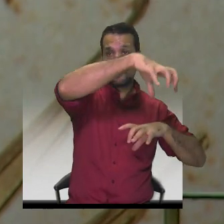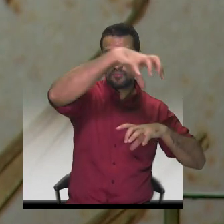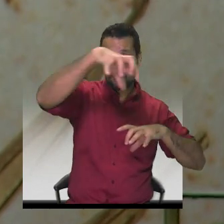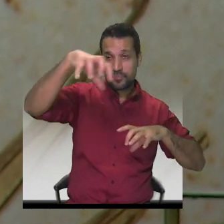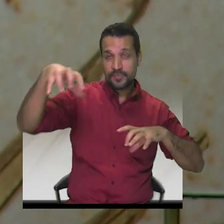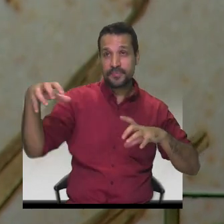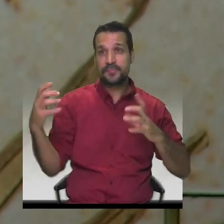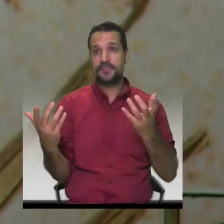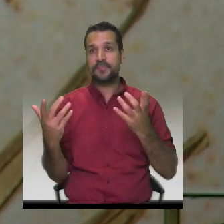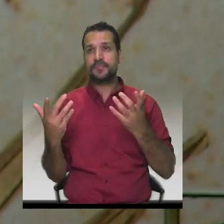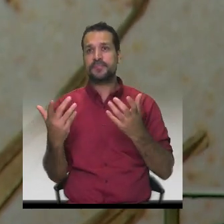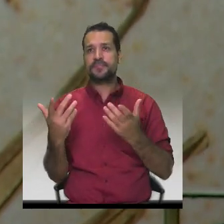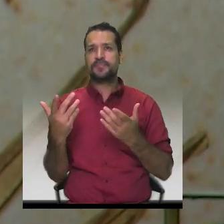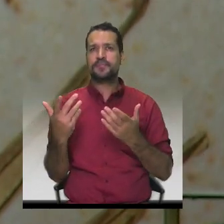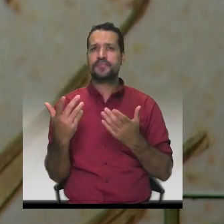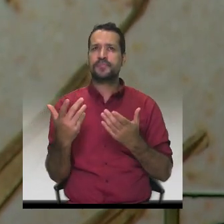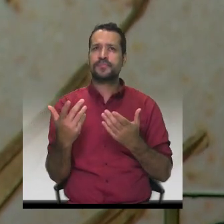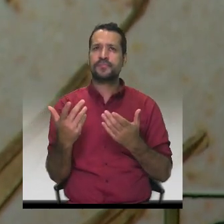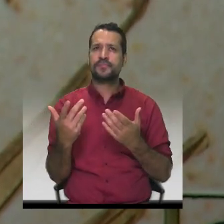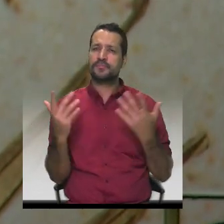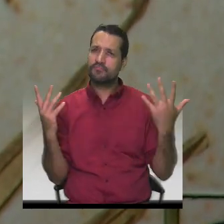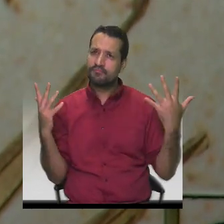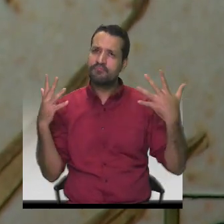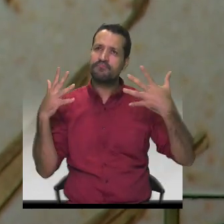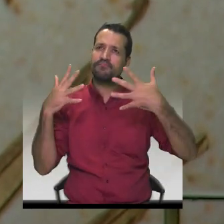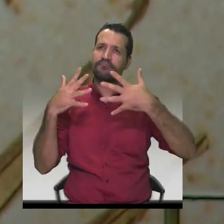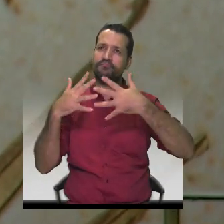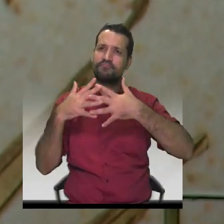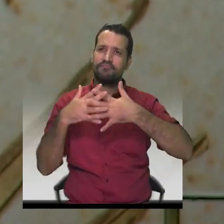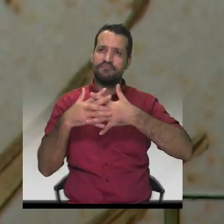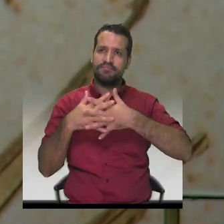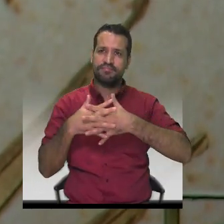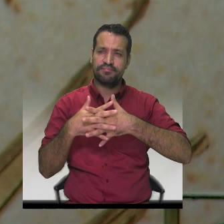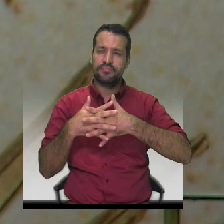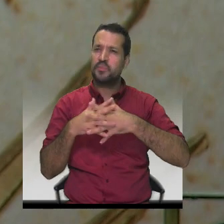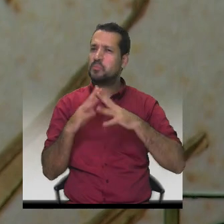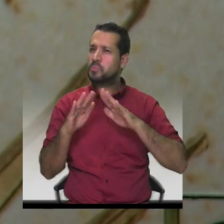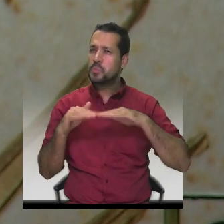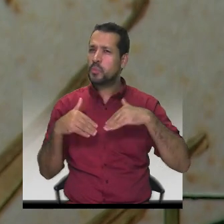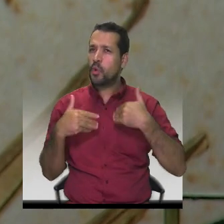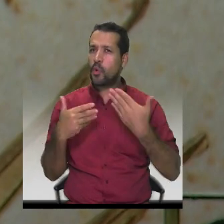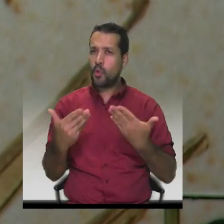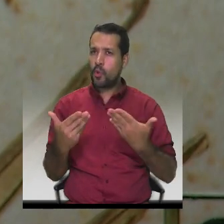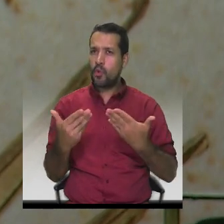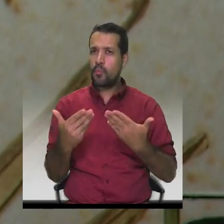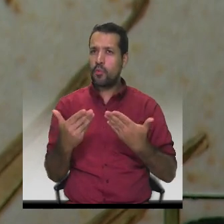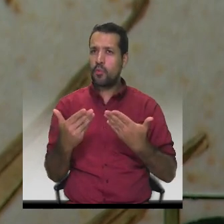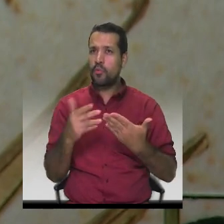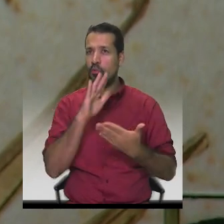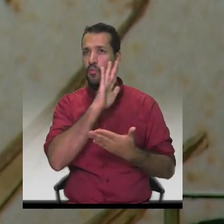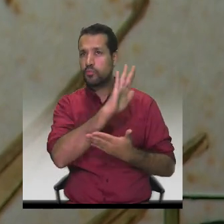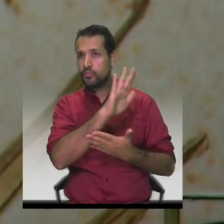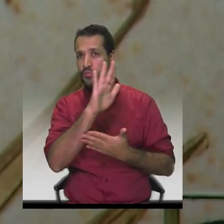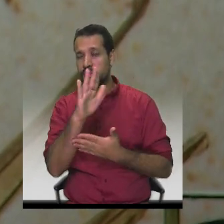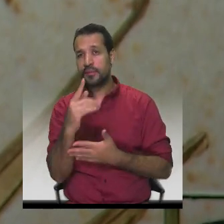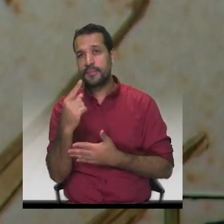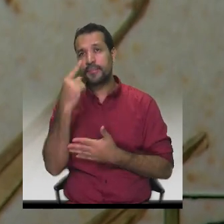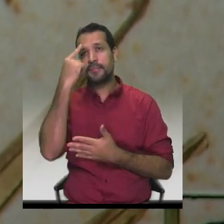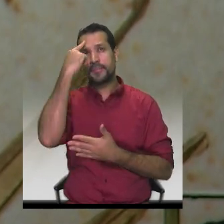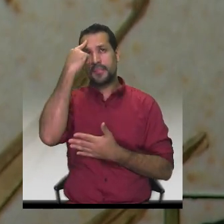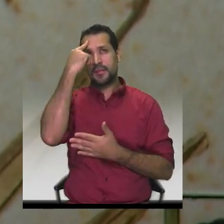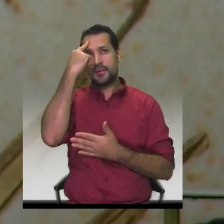alguna manera son mucho más integrales. ¿Cómo creen ustedes que nosotros